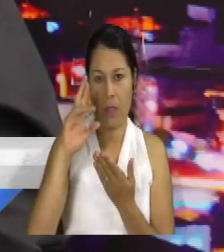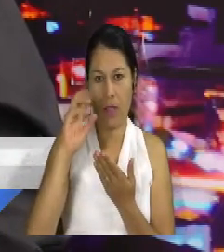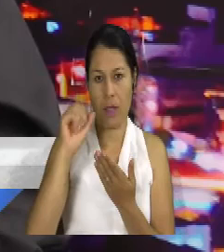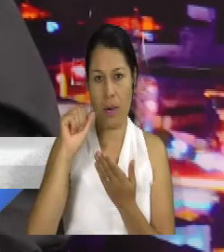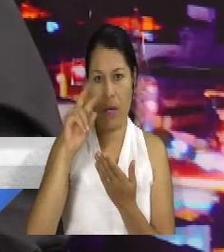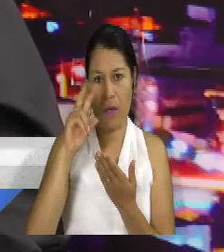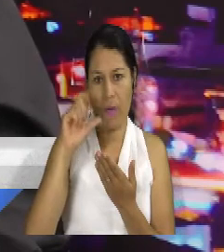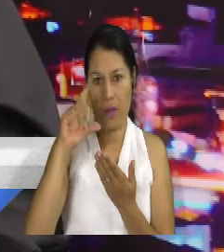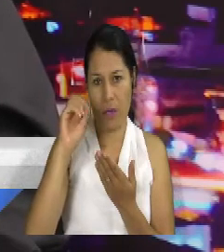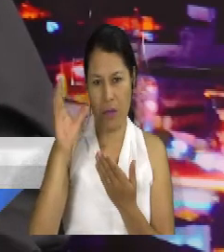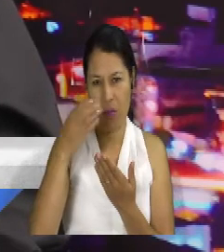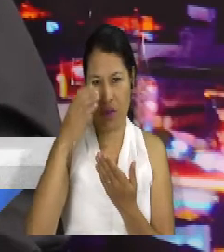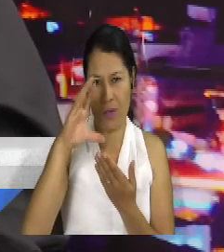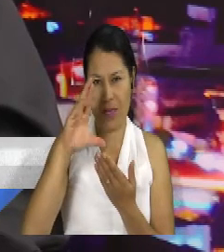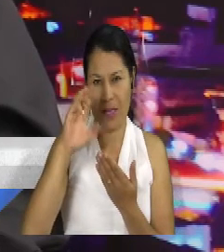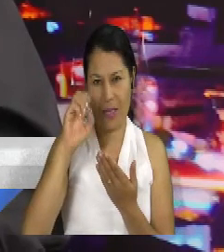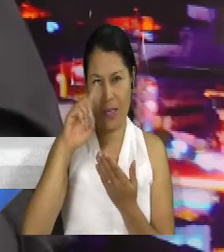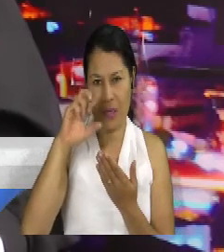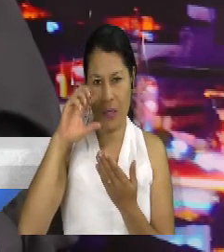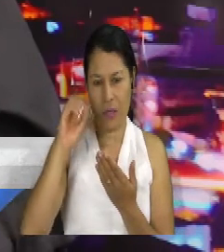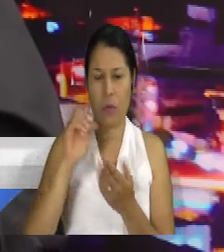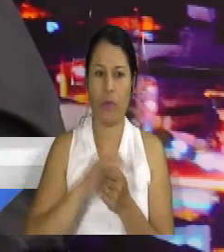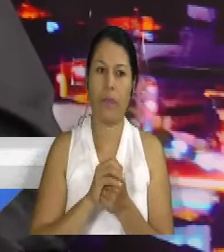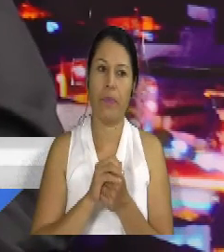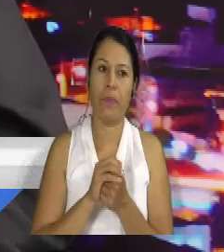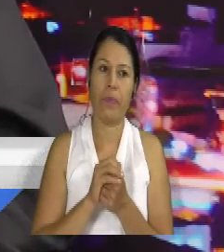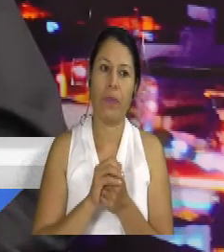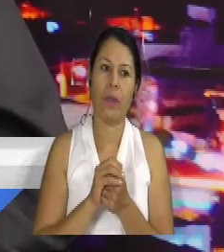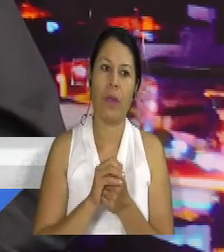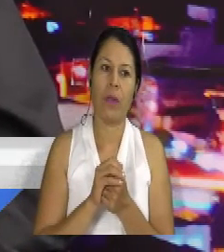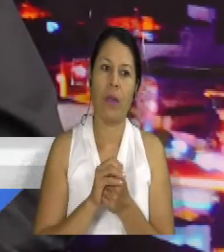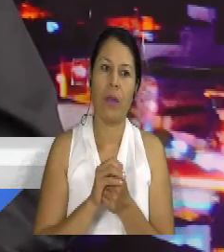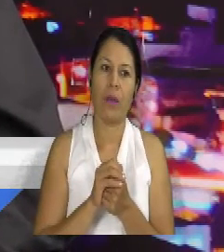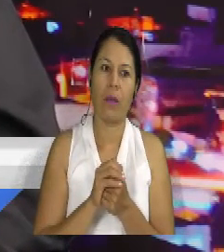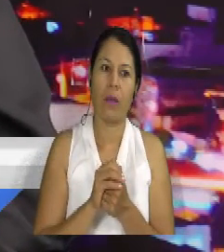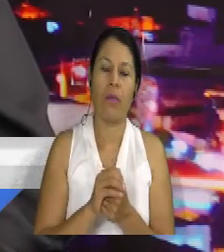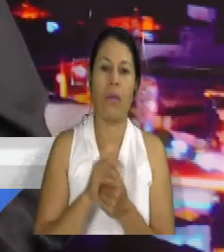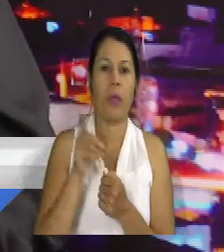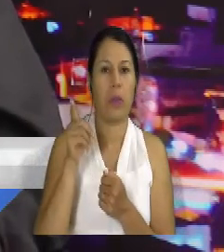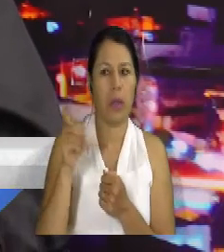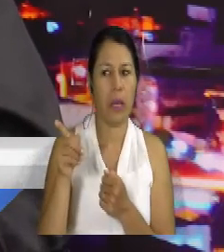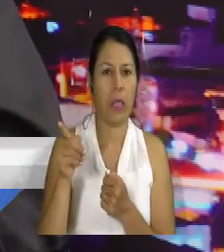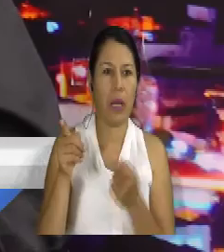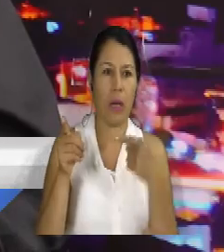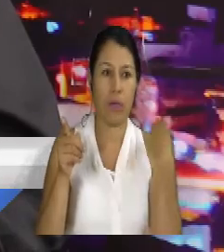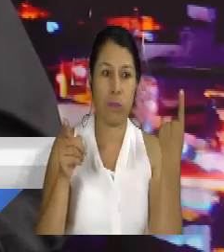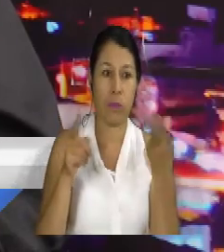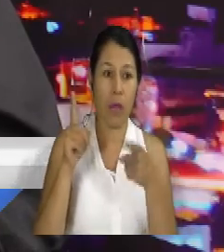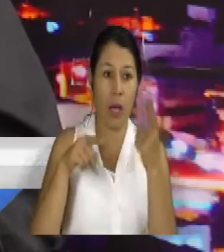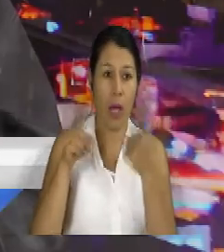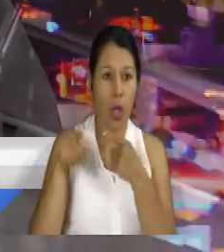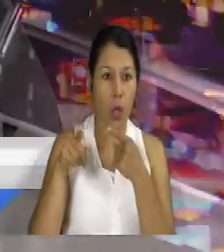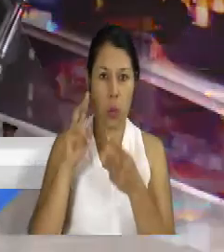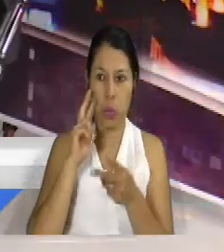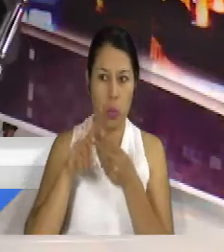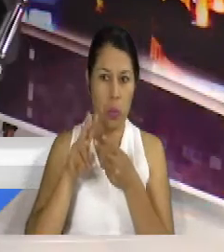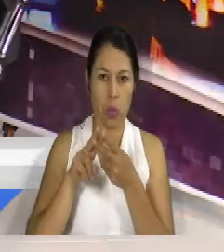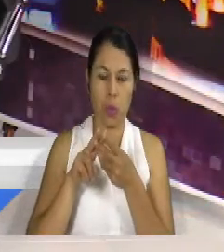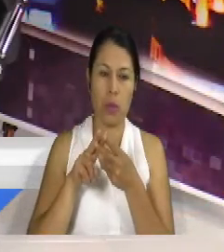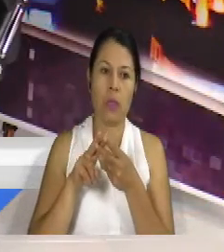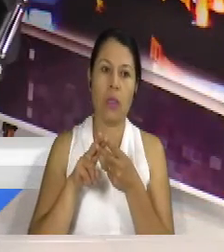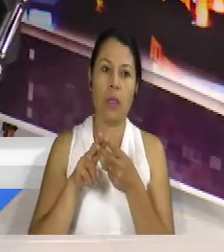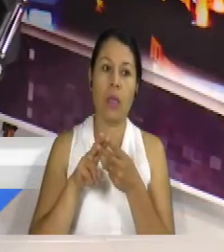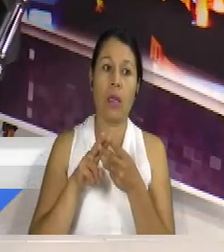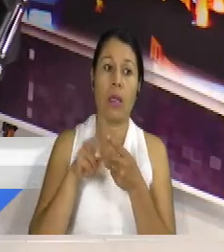conocen. En la pausa la conocí yo. David Ravelo Crespo quedó ciego en la cárcel en esta segunda